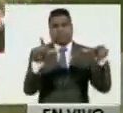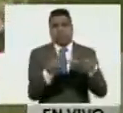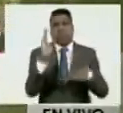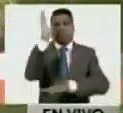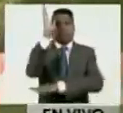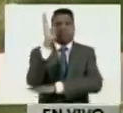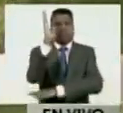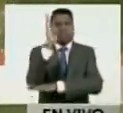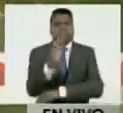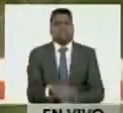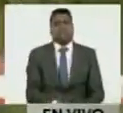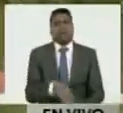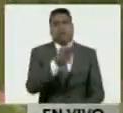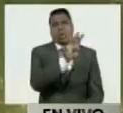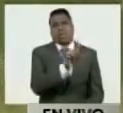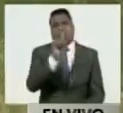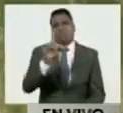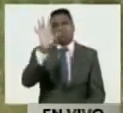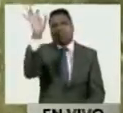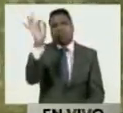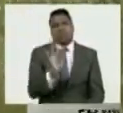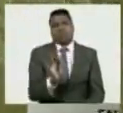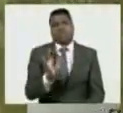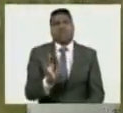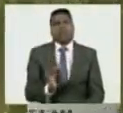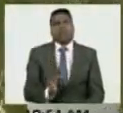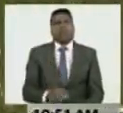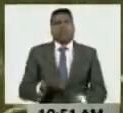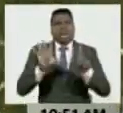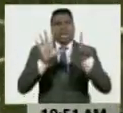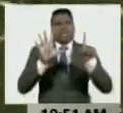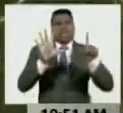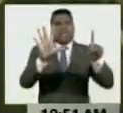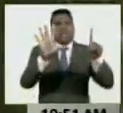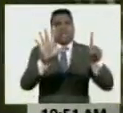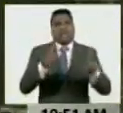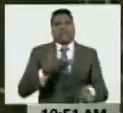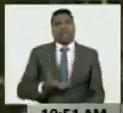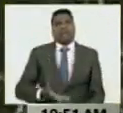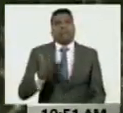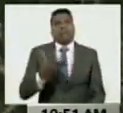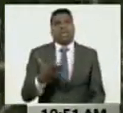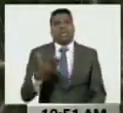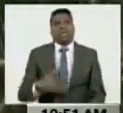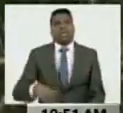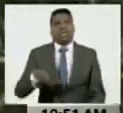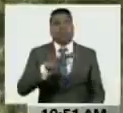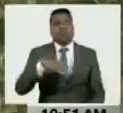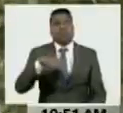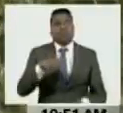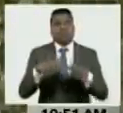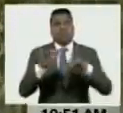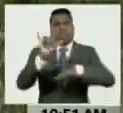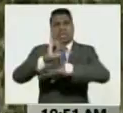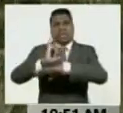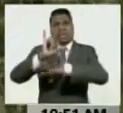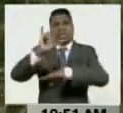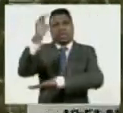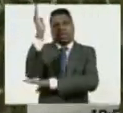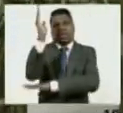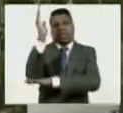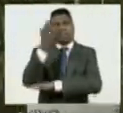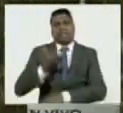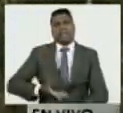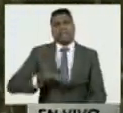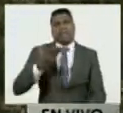47% se dirigieron a 6 templos importantes, como son los templos de Caracas, la Iglesia Santa Teresa. En